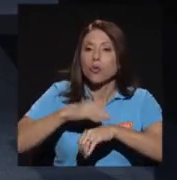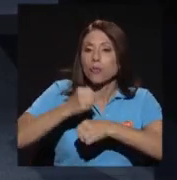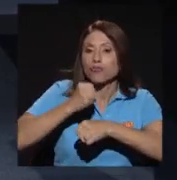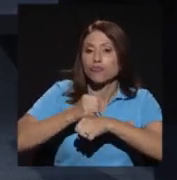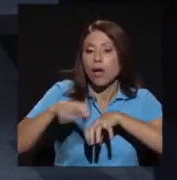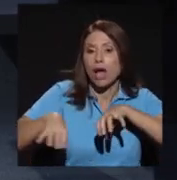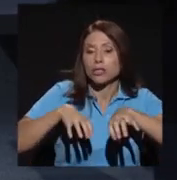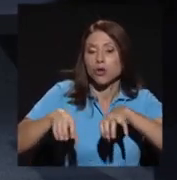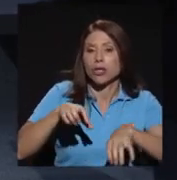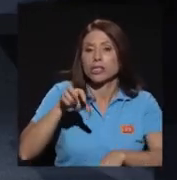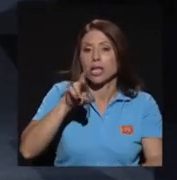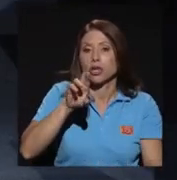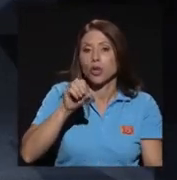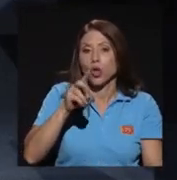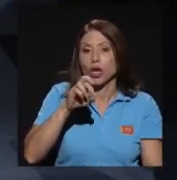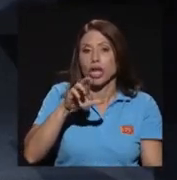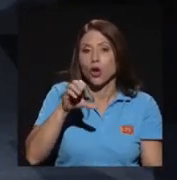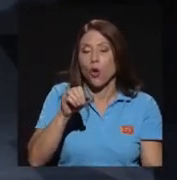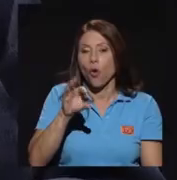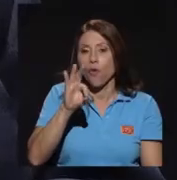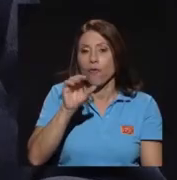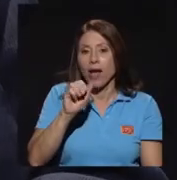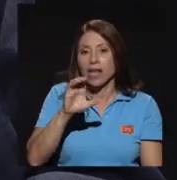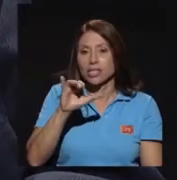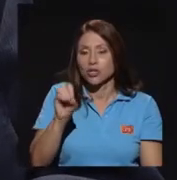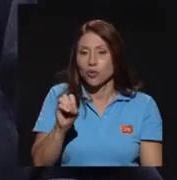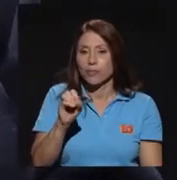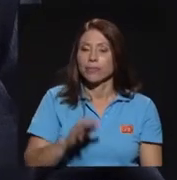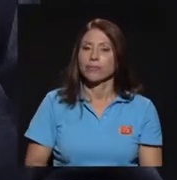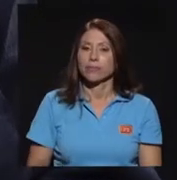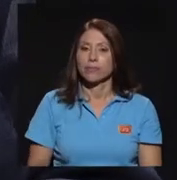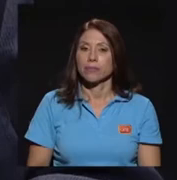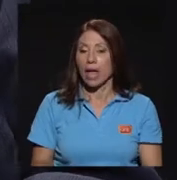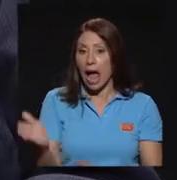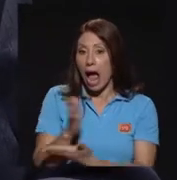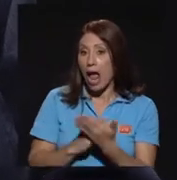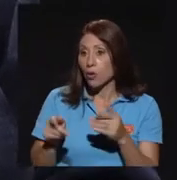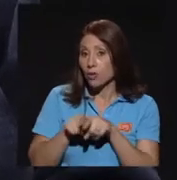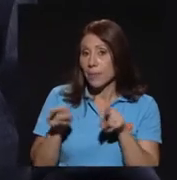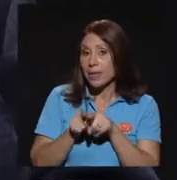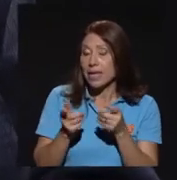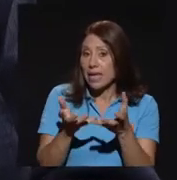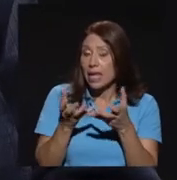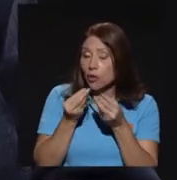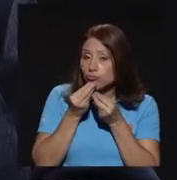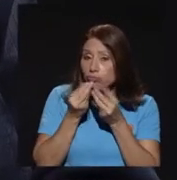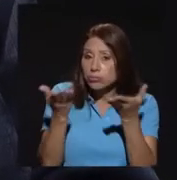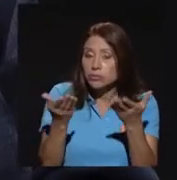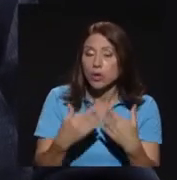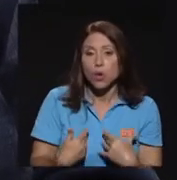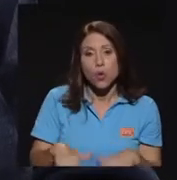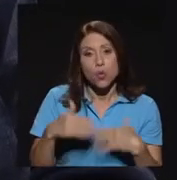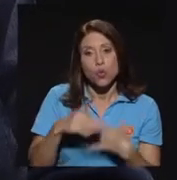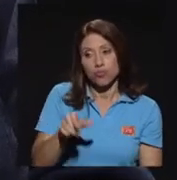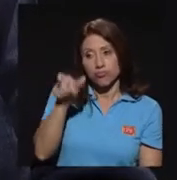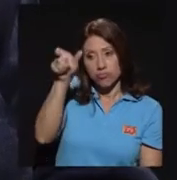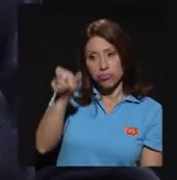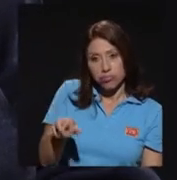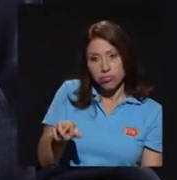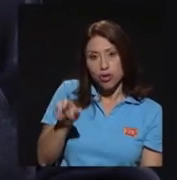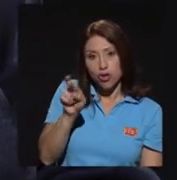rodrigo facio pues otra cosa que yo quiera destacar es el gran sentido de desarrollo que tenía